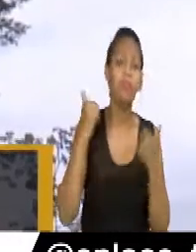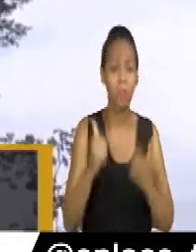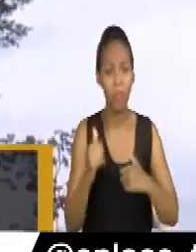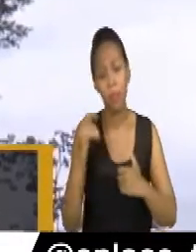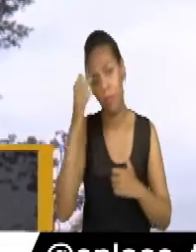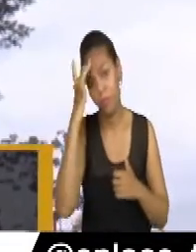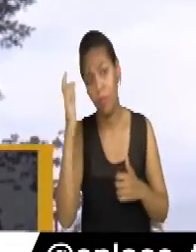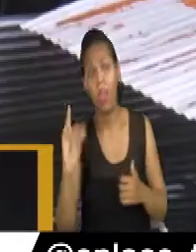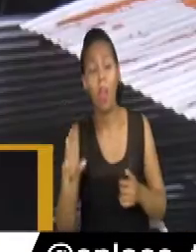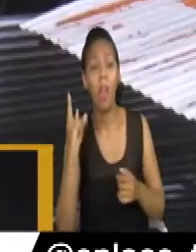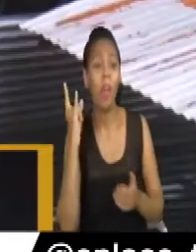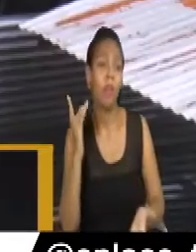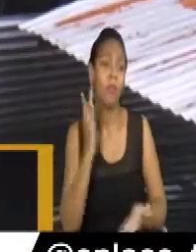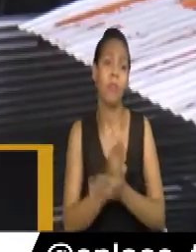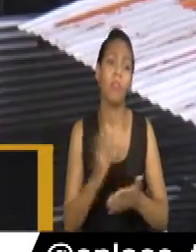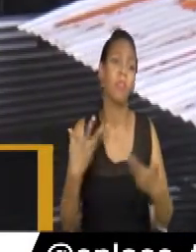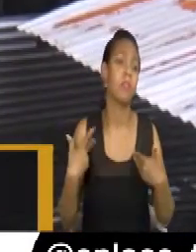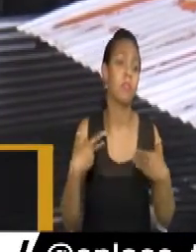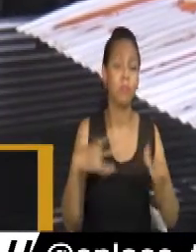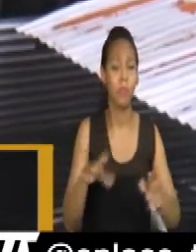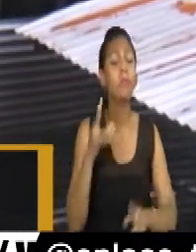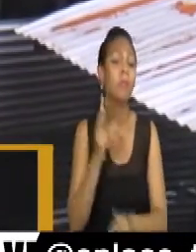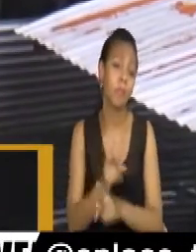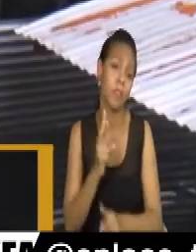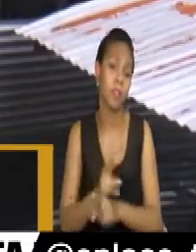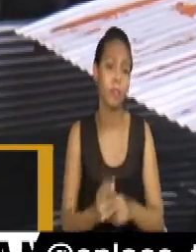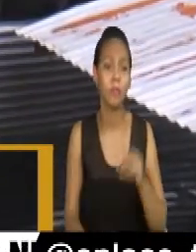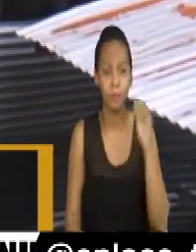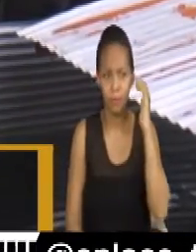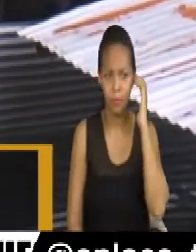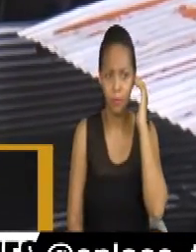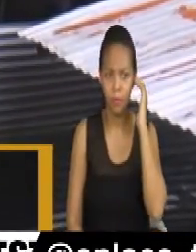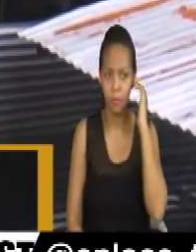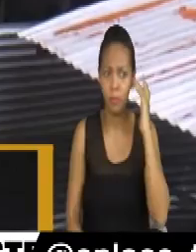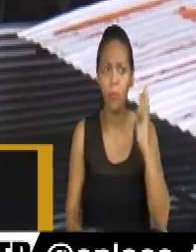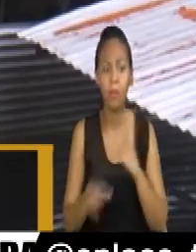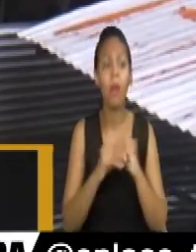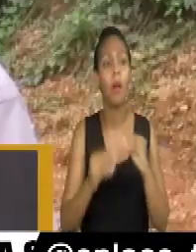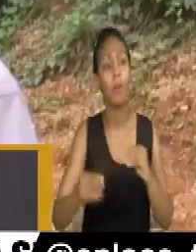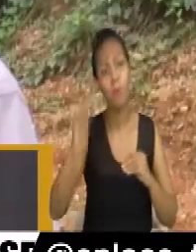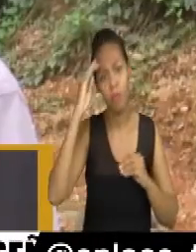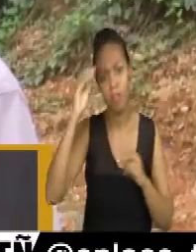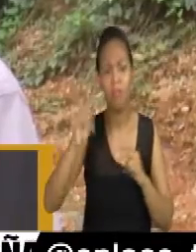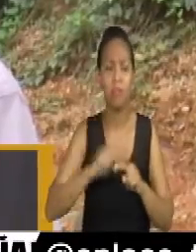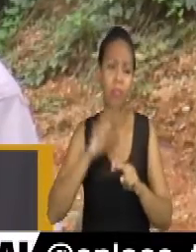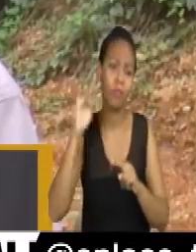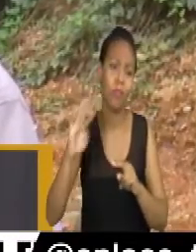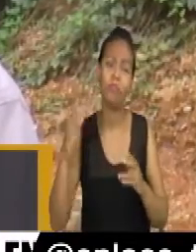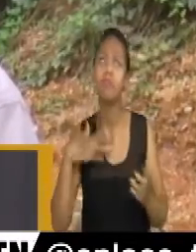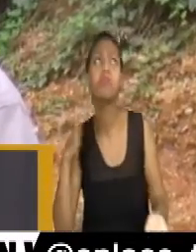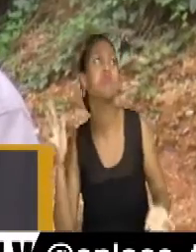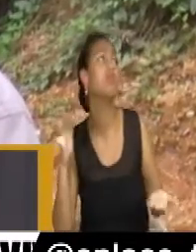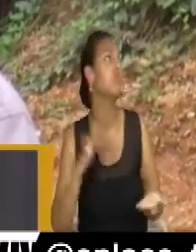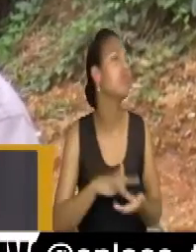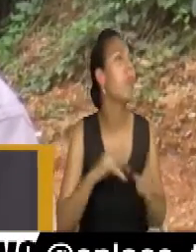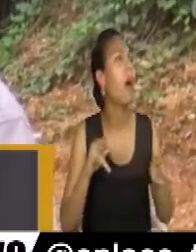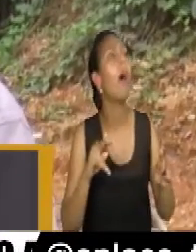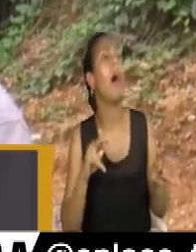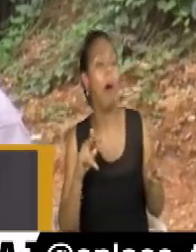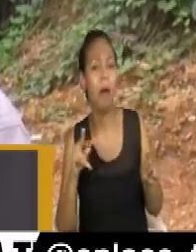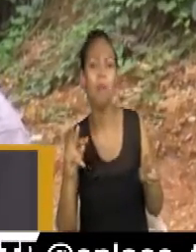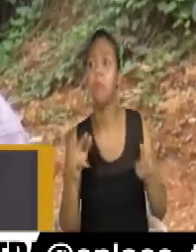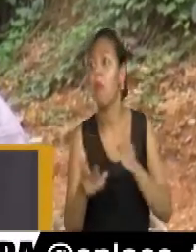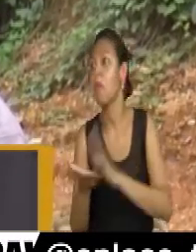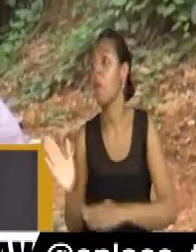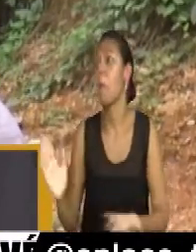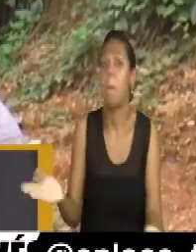de la comunidad de la Nueva Juventud, del 16 de marzo. Aquí toda la policía ambiental y pues vinieron y no han vuelto más. Entonces, pues